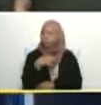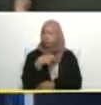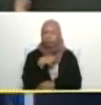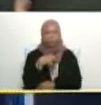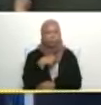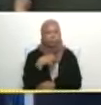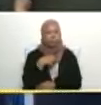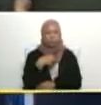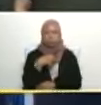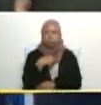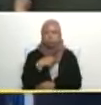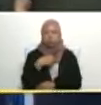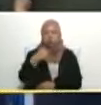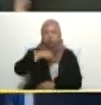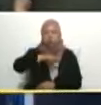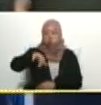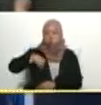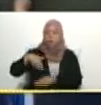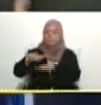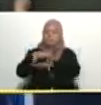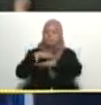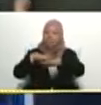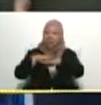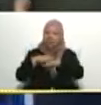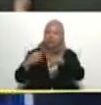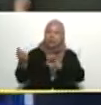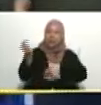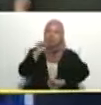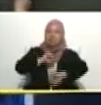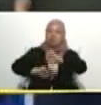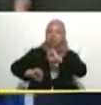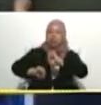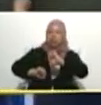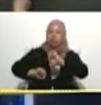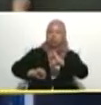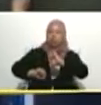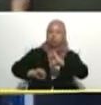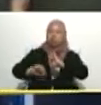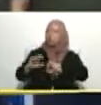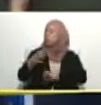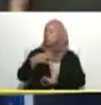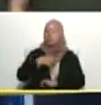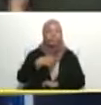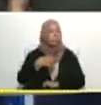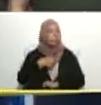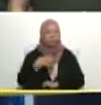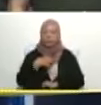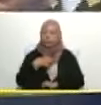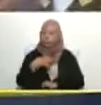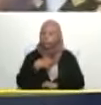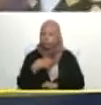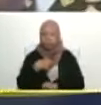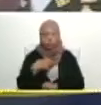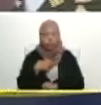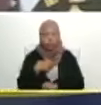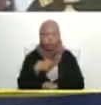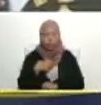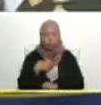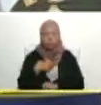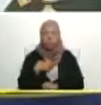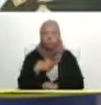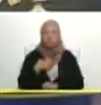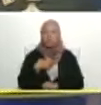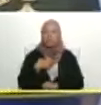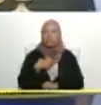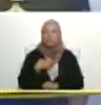decimos desde aquí, desde el Ministerio del Poder Popular para la Defensa. No lo van a lograr. Nosotros vamos a